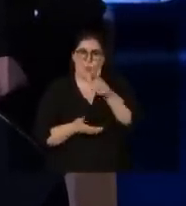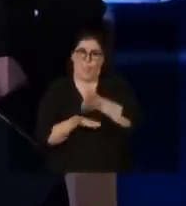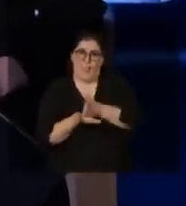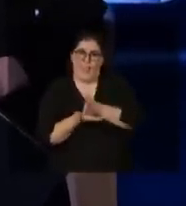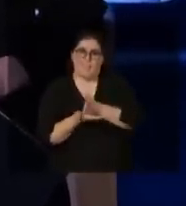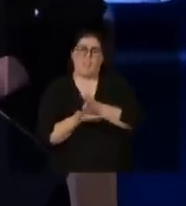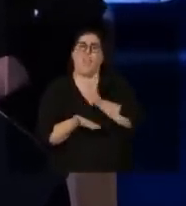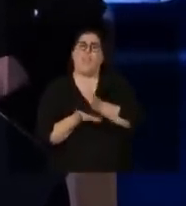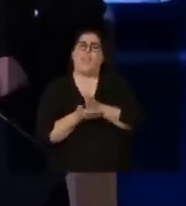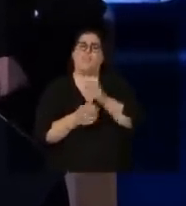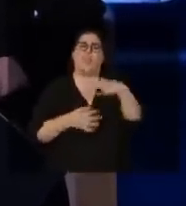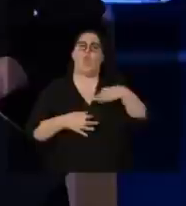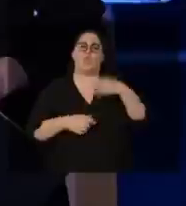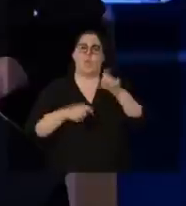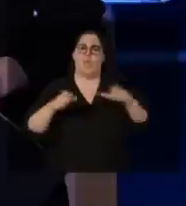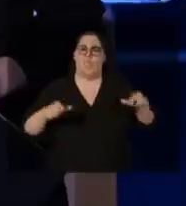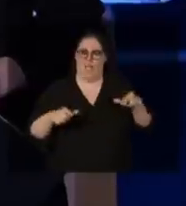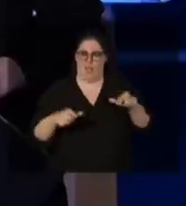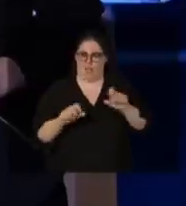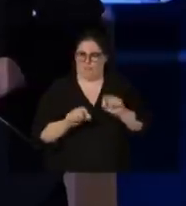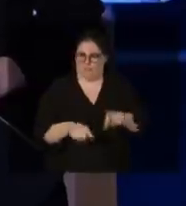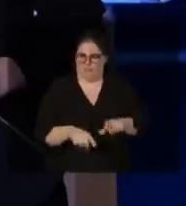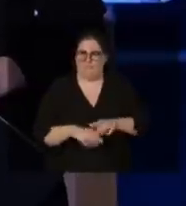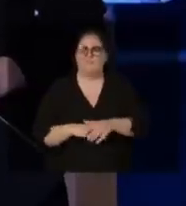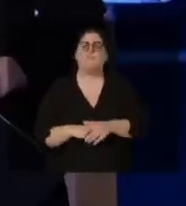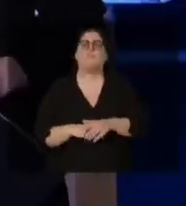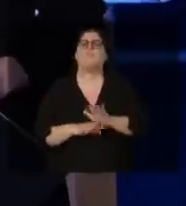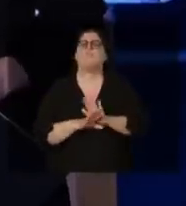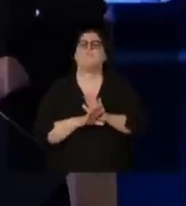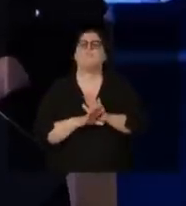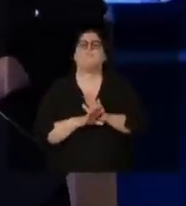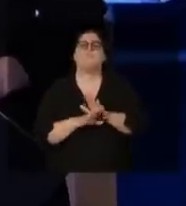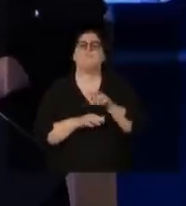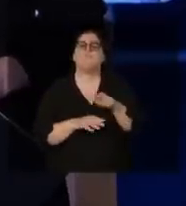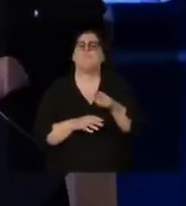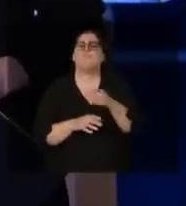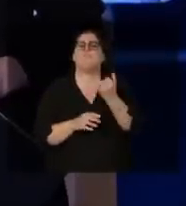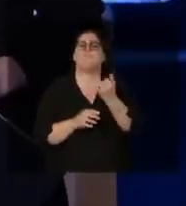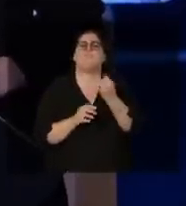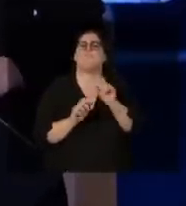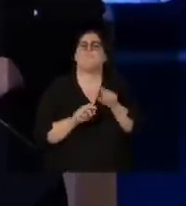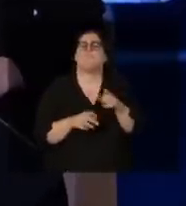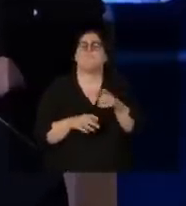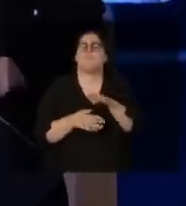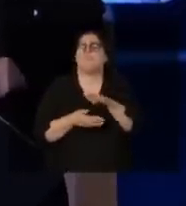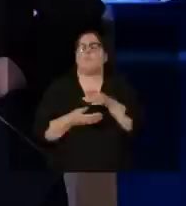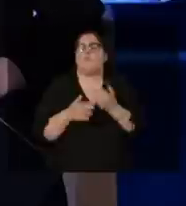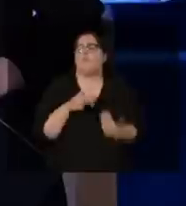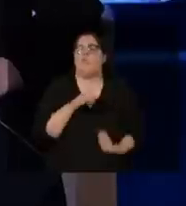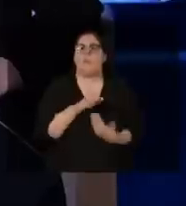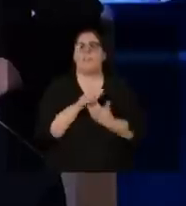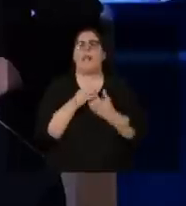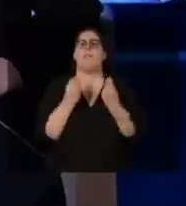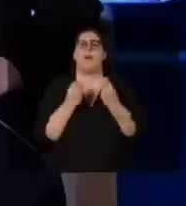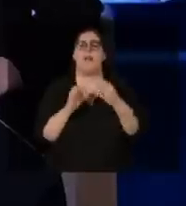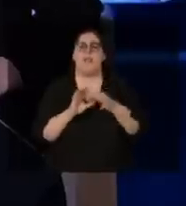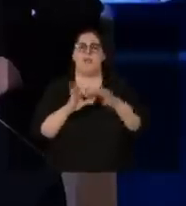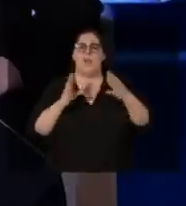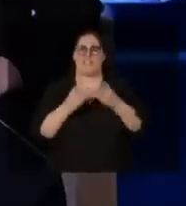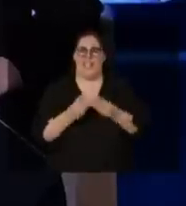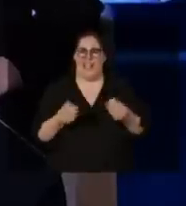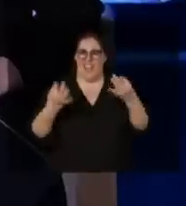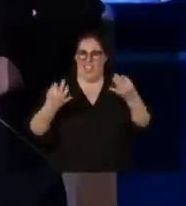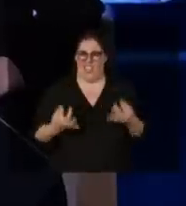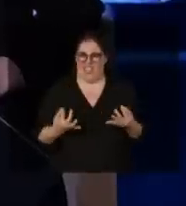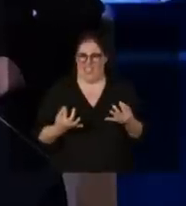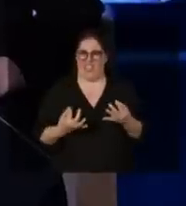derecho de los ciudadanos. Y son, constituyen un elemento clave para la calidad democrática, la calidad de